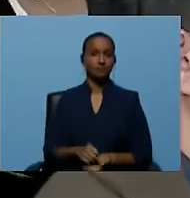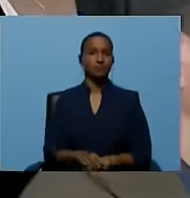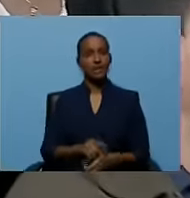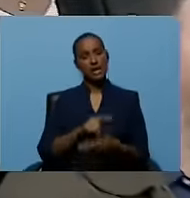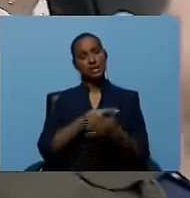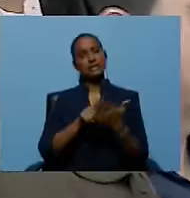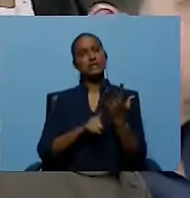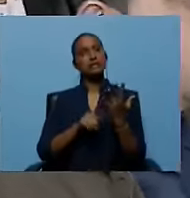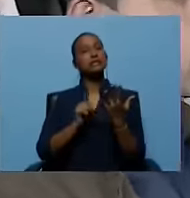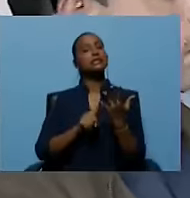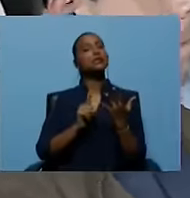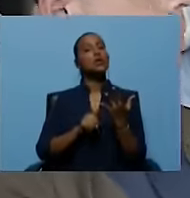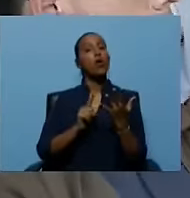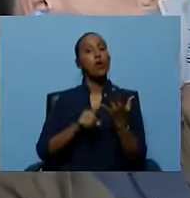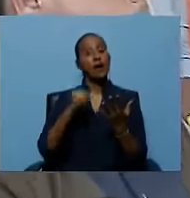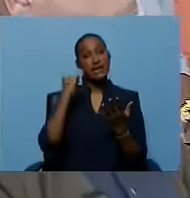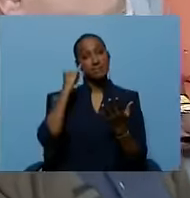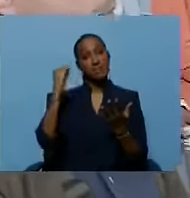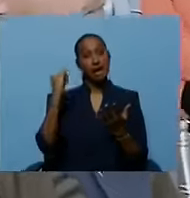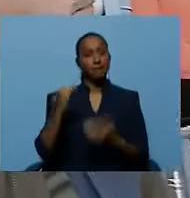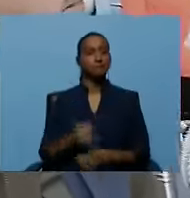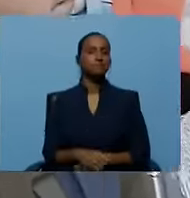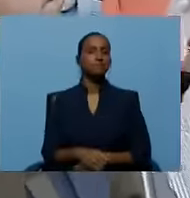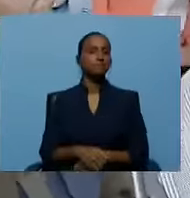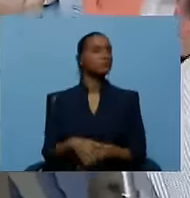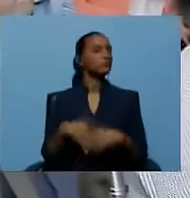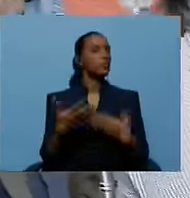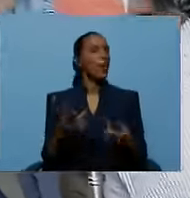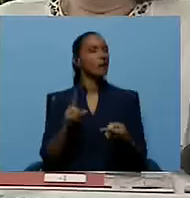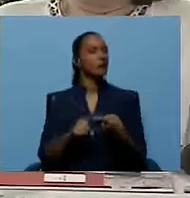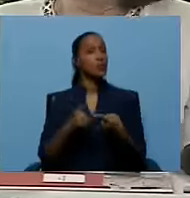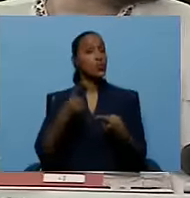Hay un vértice muy importante que es apoyar